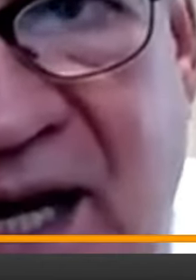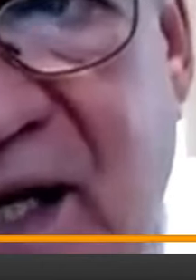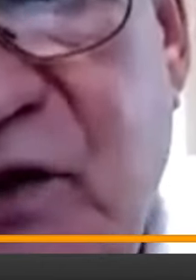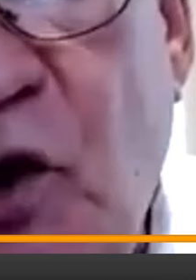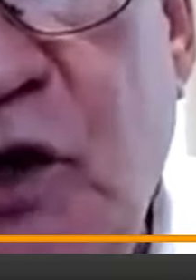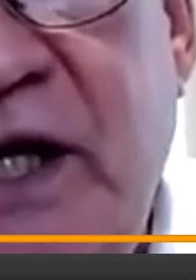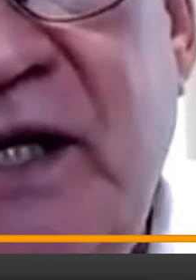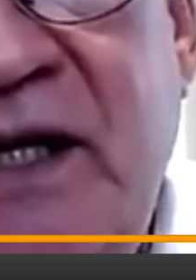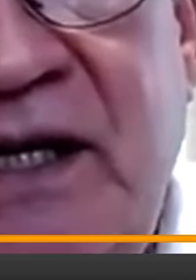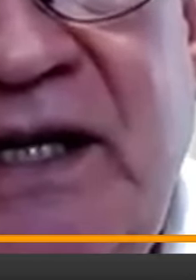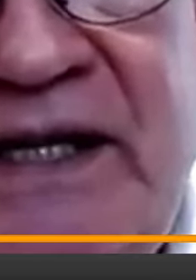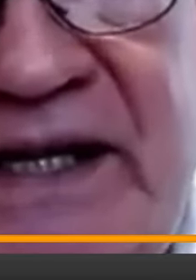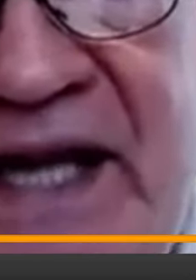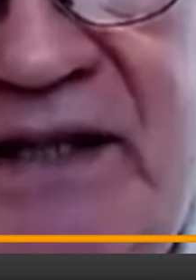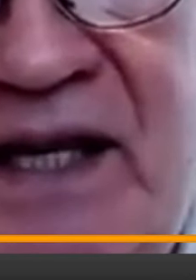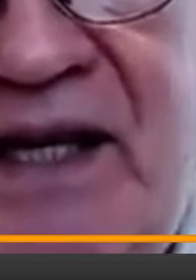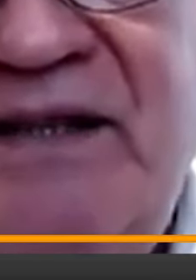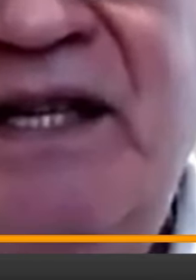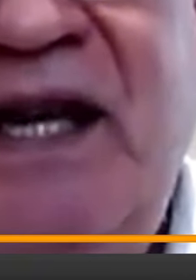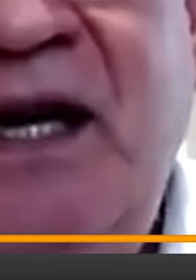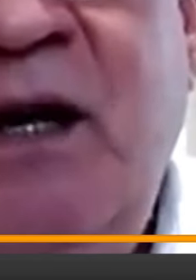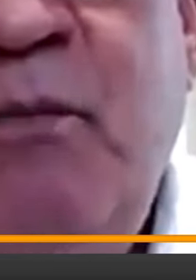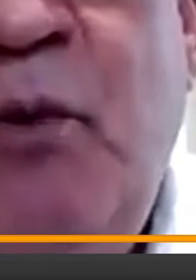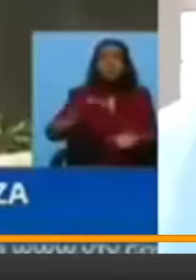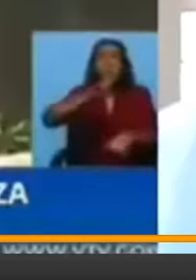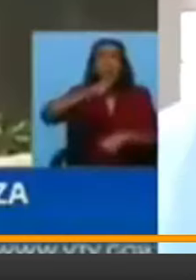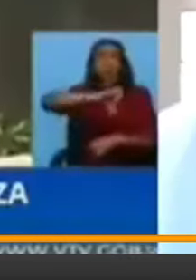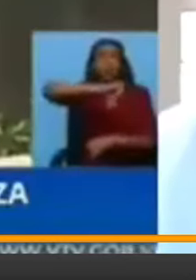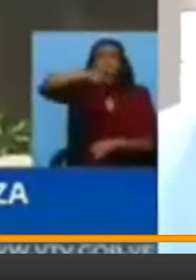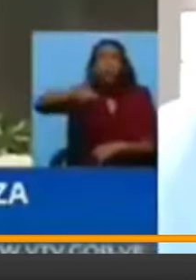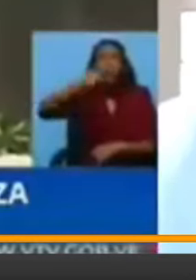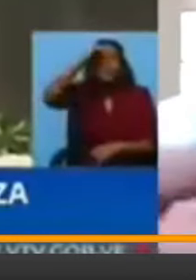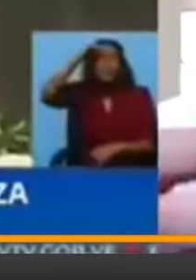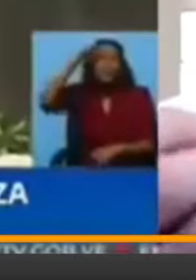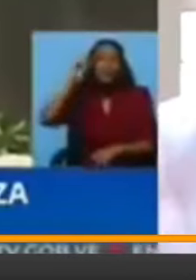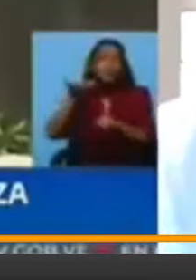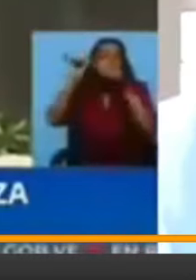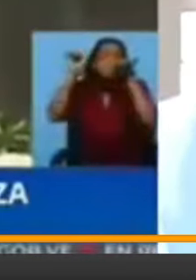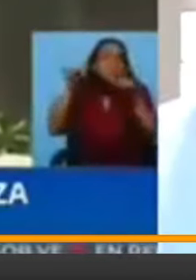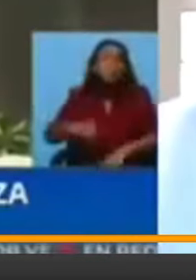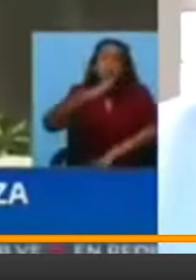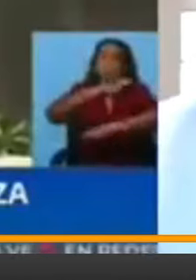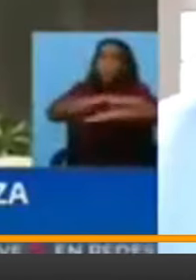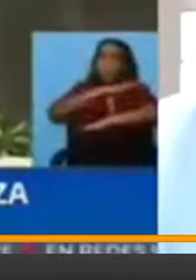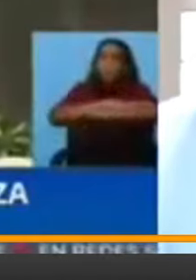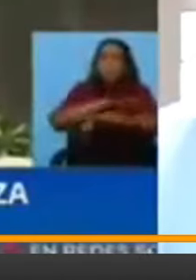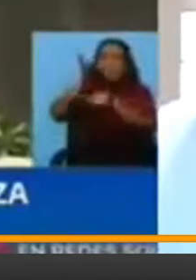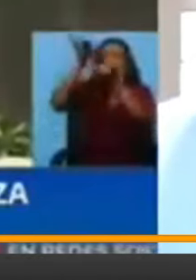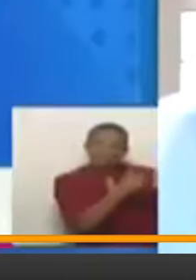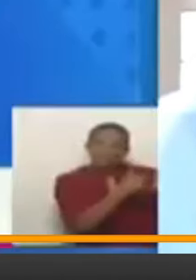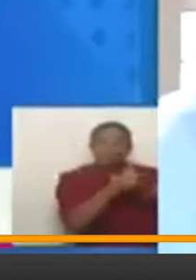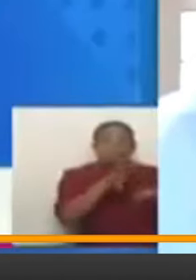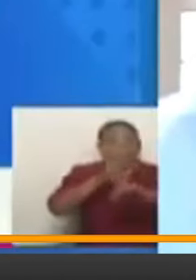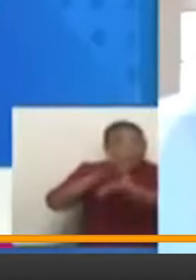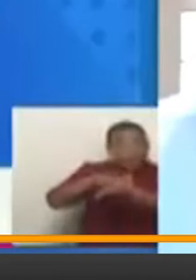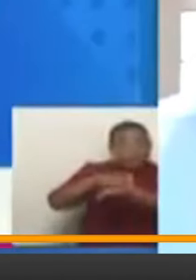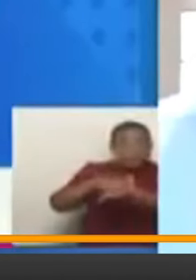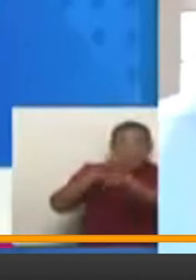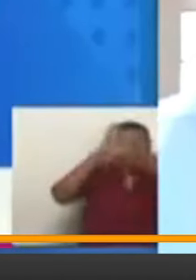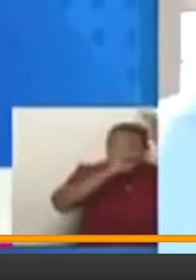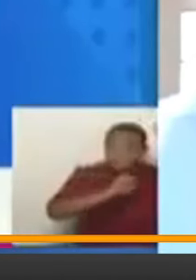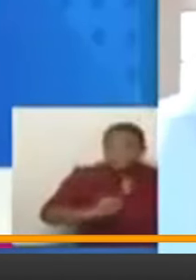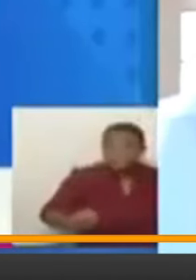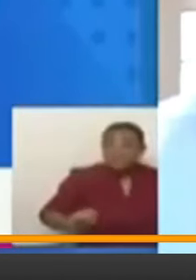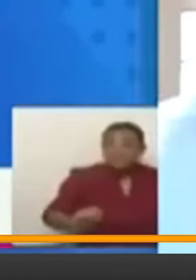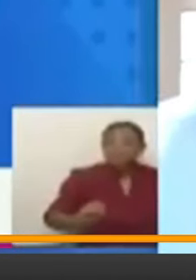de las elecciones y este que sigue por cobrar, que aunque no se vea tan evidente por el grado de